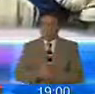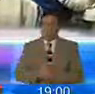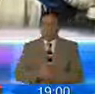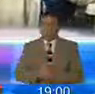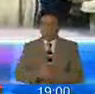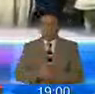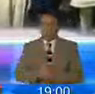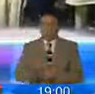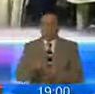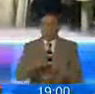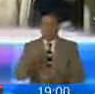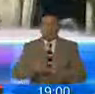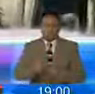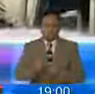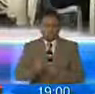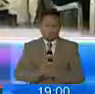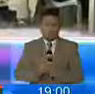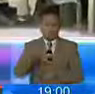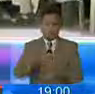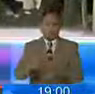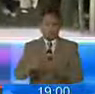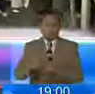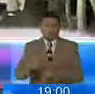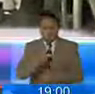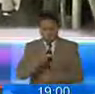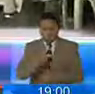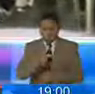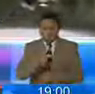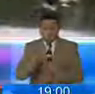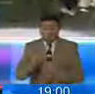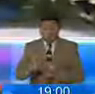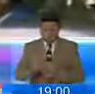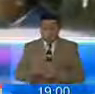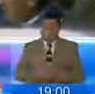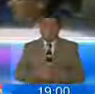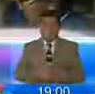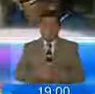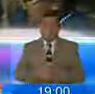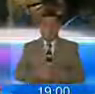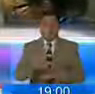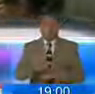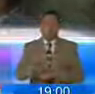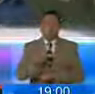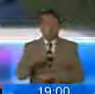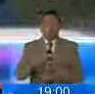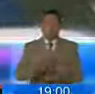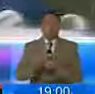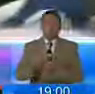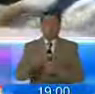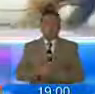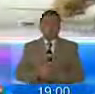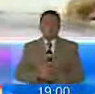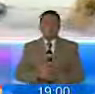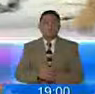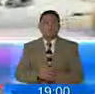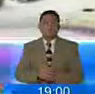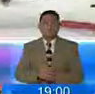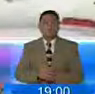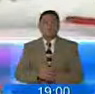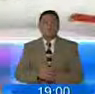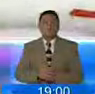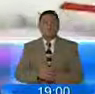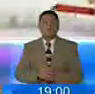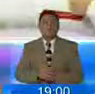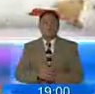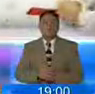Vamos a tratar de hablar con alguien de las mesas en este momento para ver cómo se ha desarrollado esta jornada. Buenas noches,